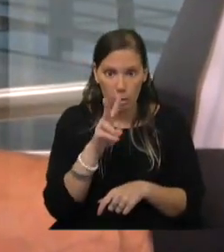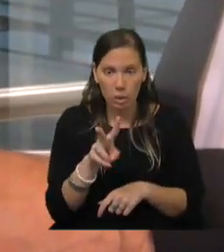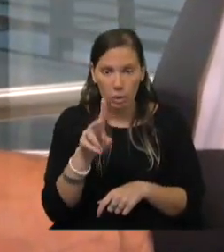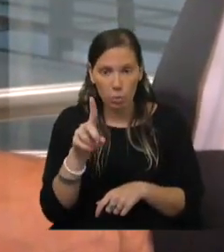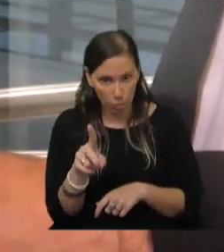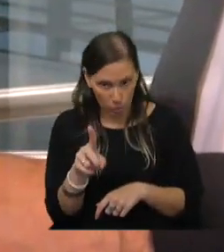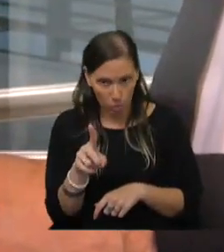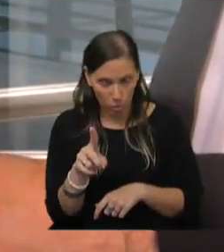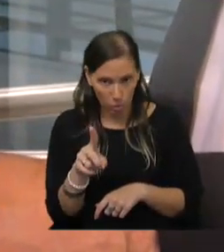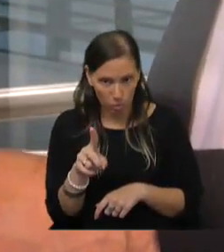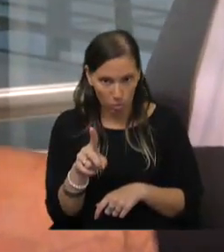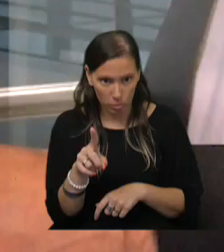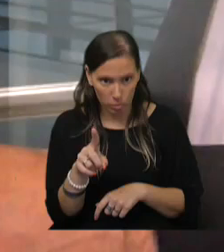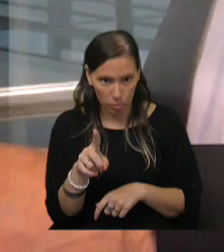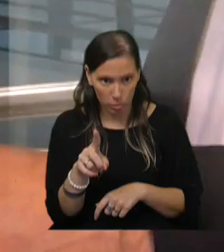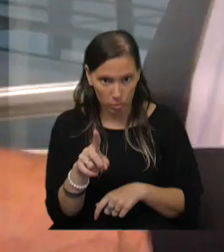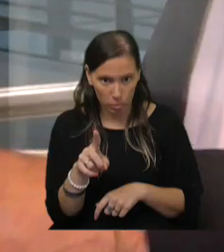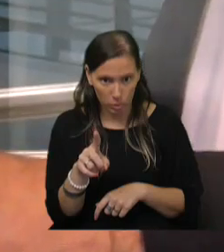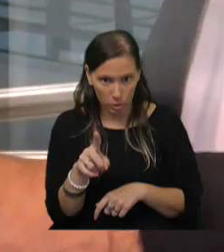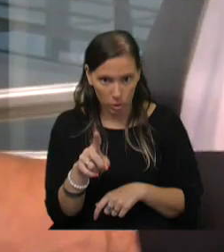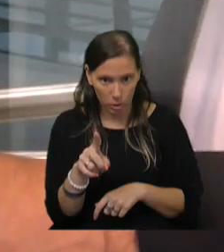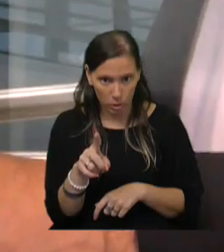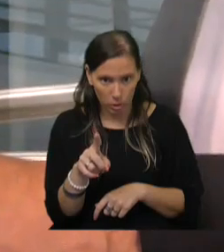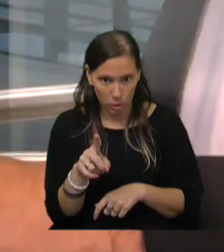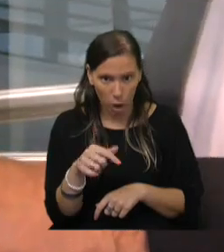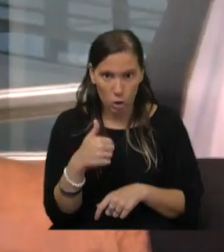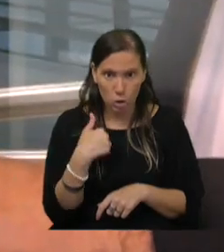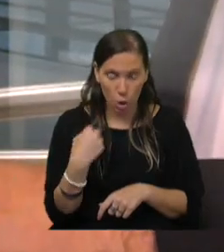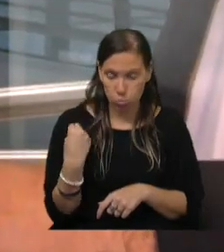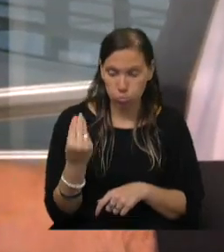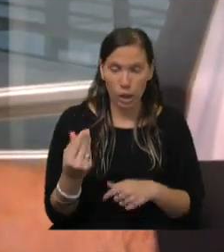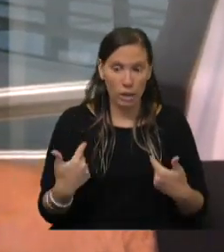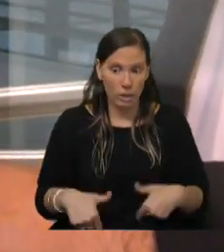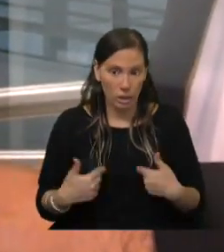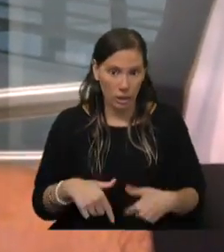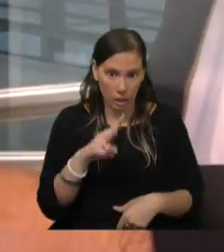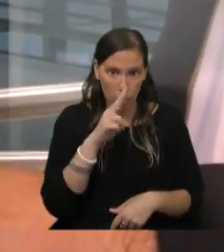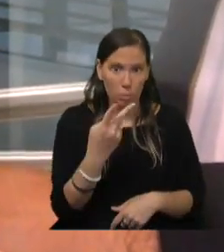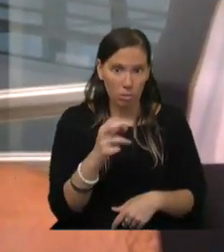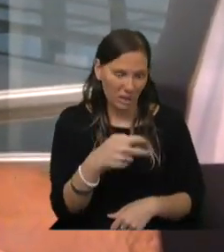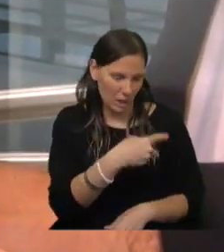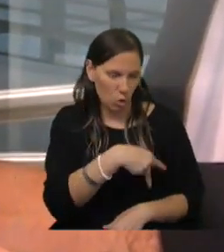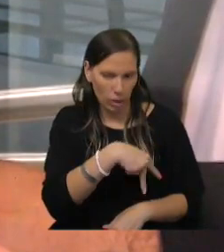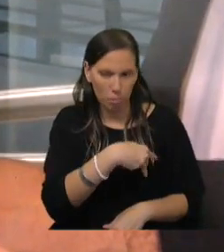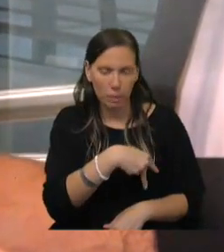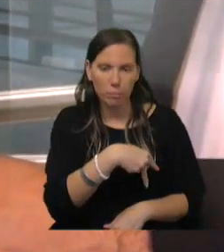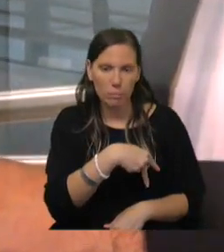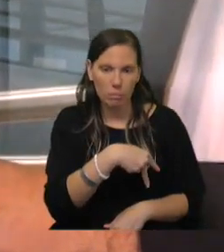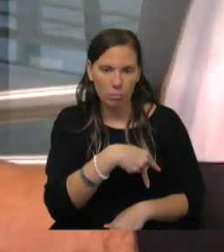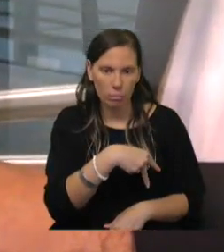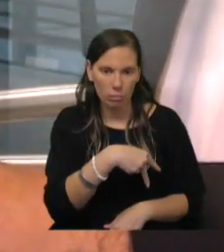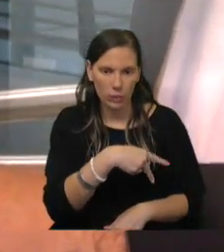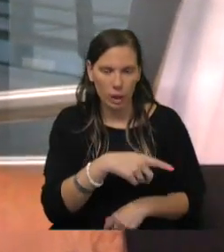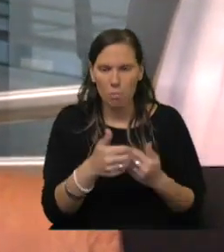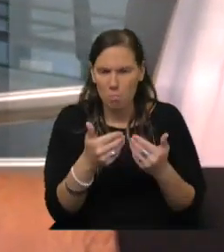21 eh En cuanto yo asumí como intendenta en el 2020 noviembre y